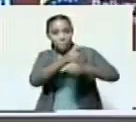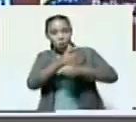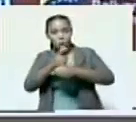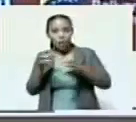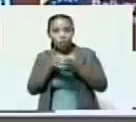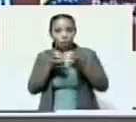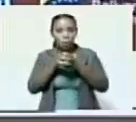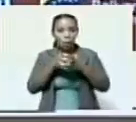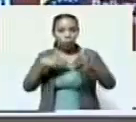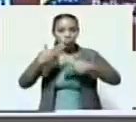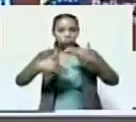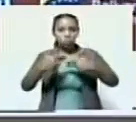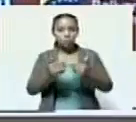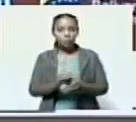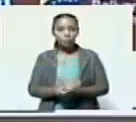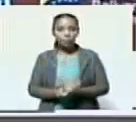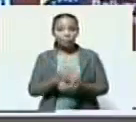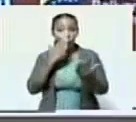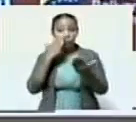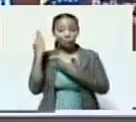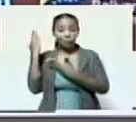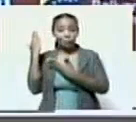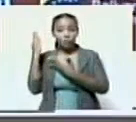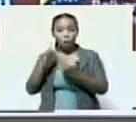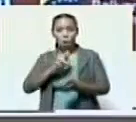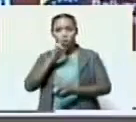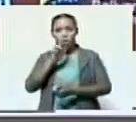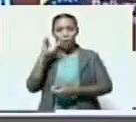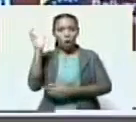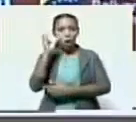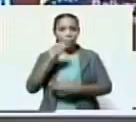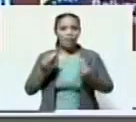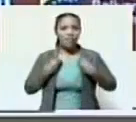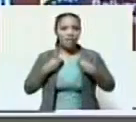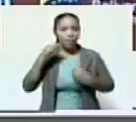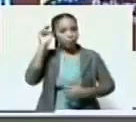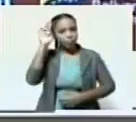criminales. Fíjense la tragedia que vive Colombia,